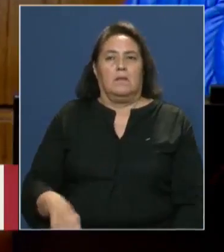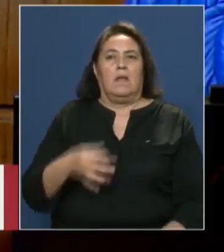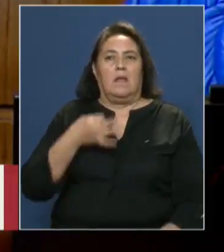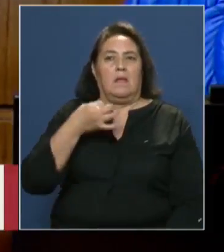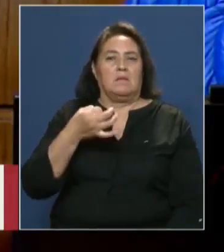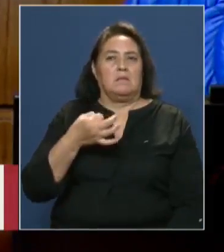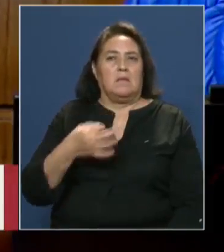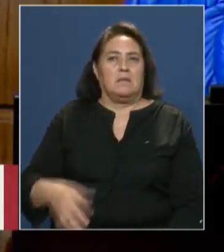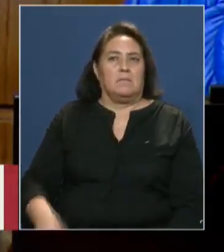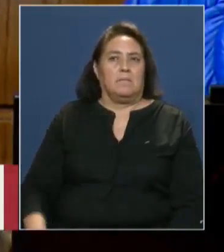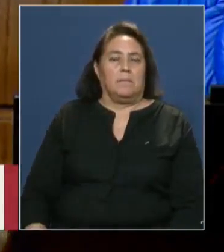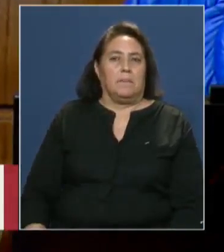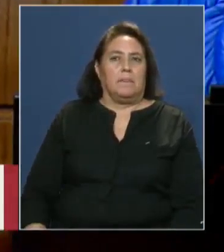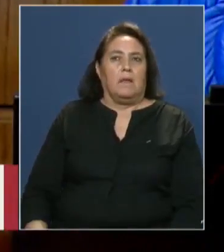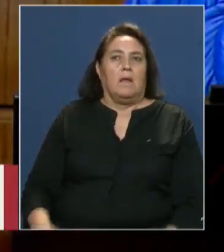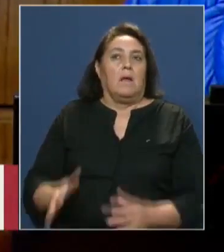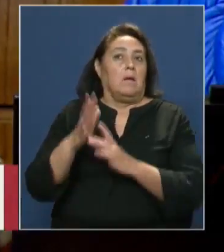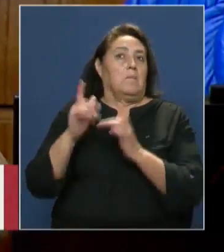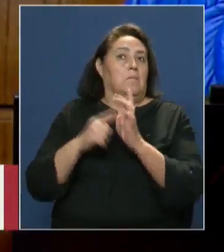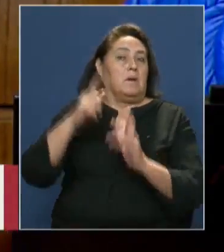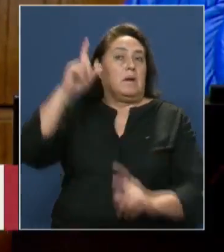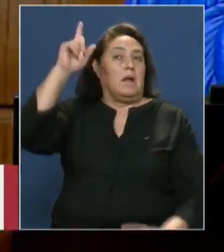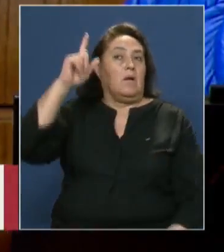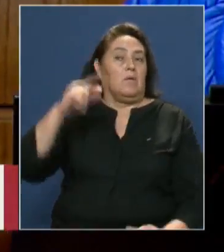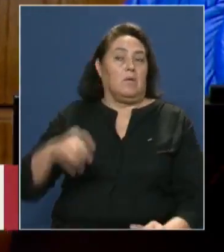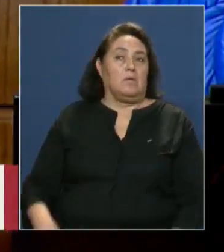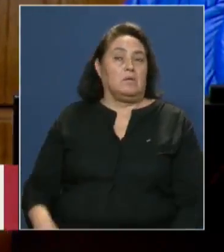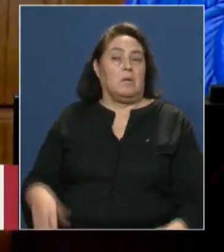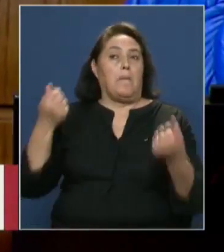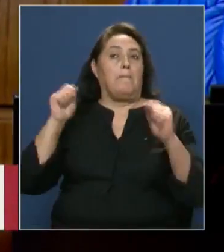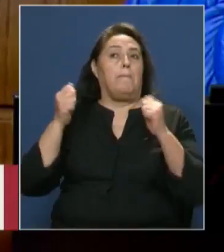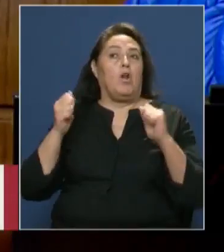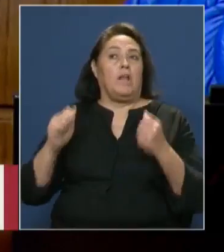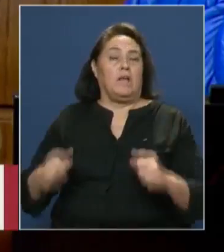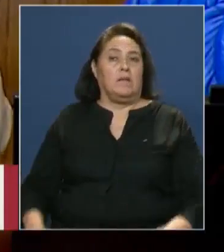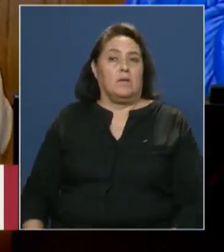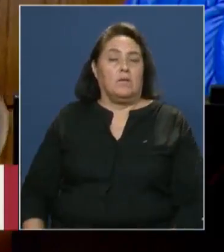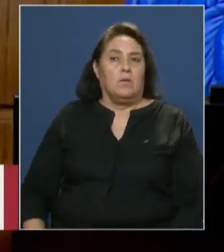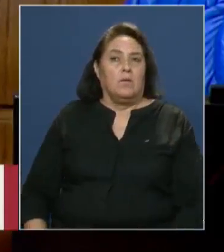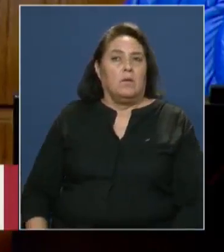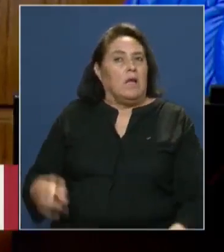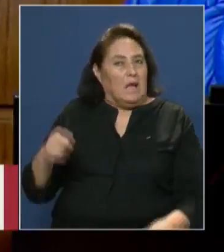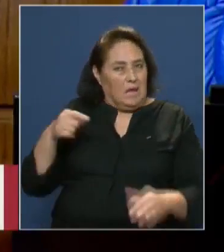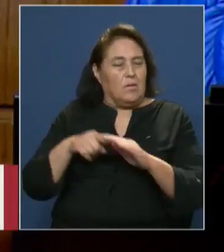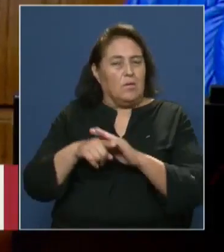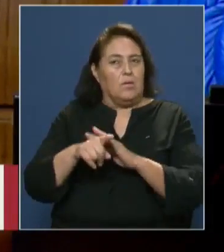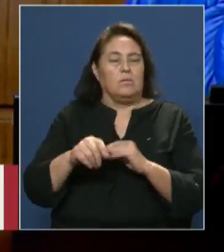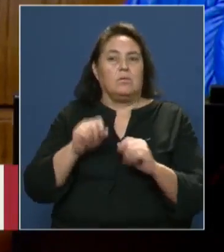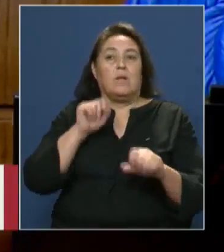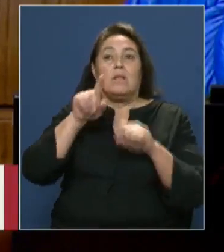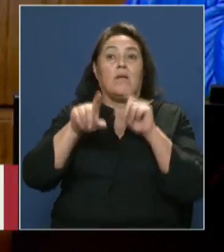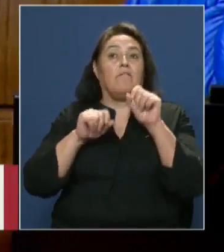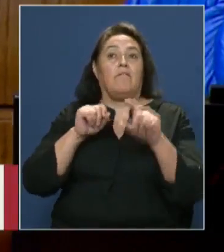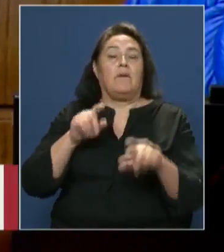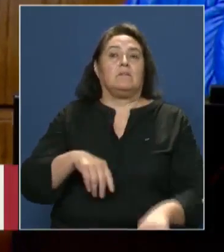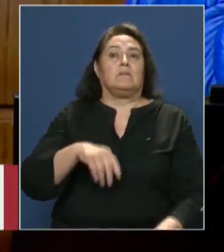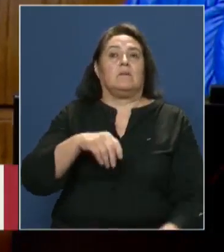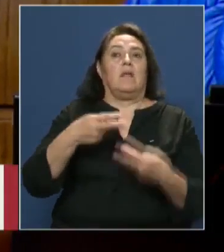ser religiosos, geopolíticos e incluso en defensa de los derechos